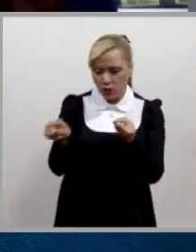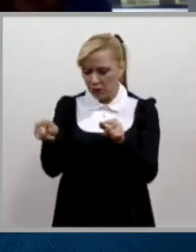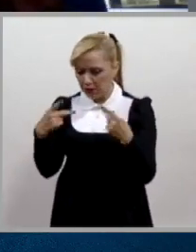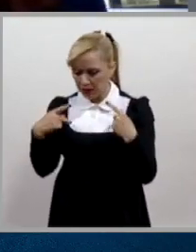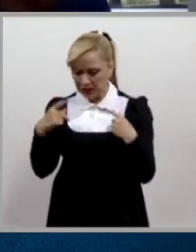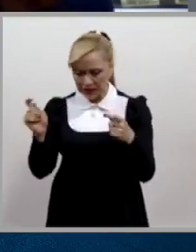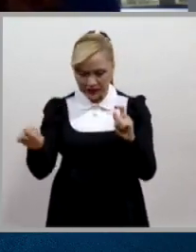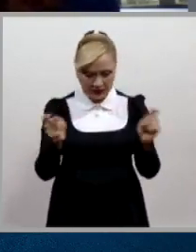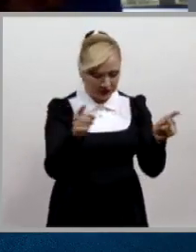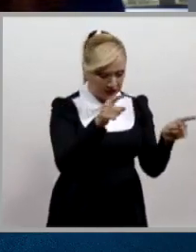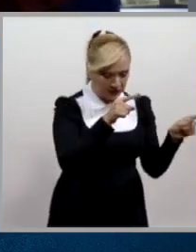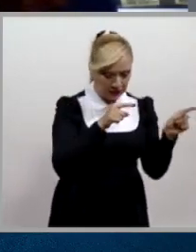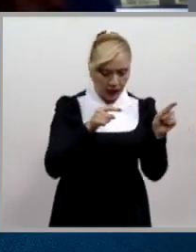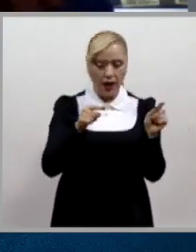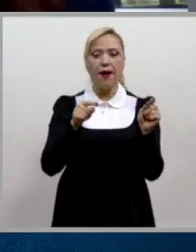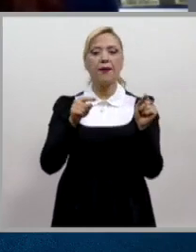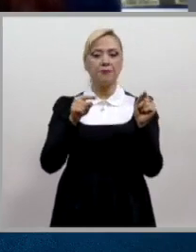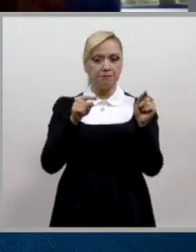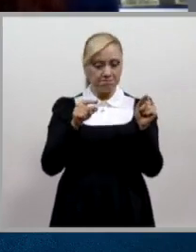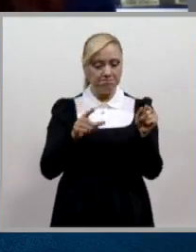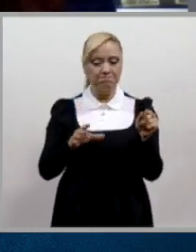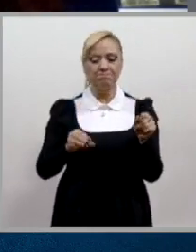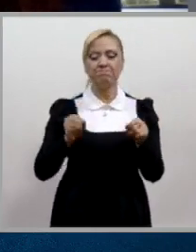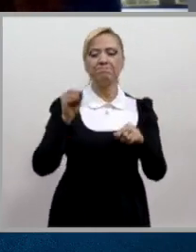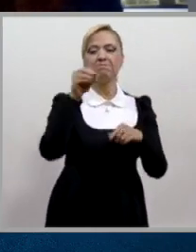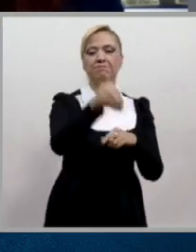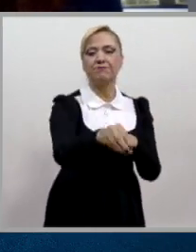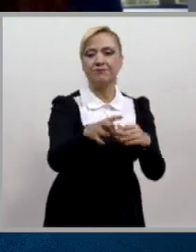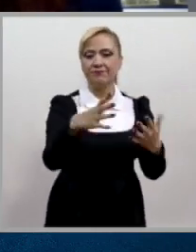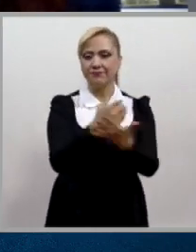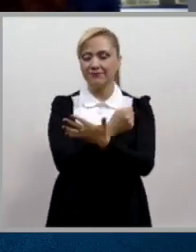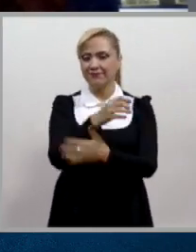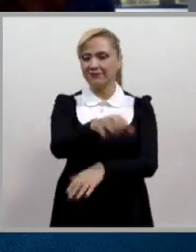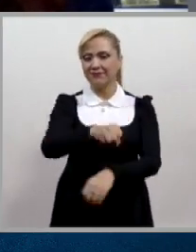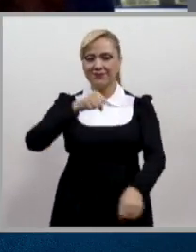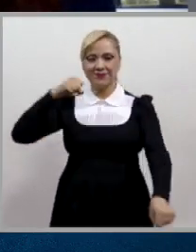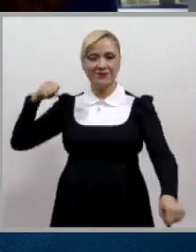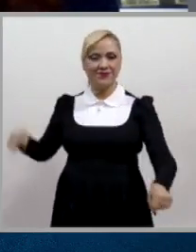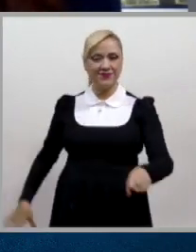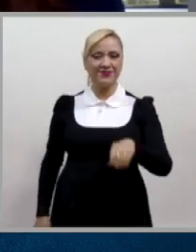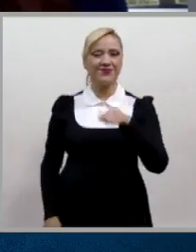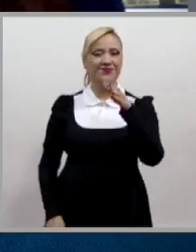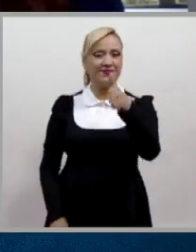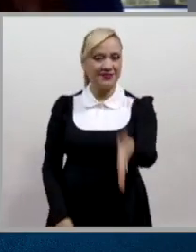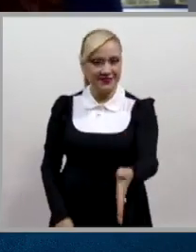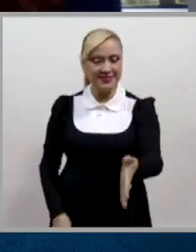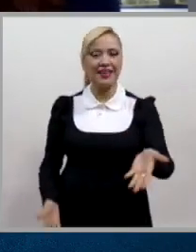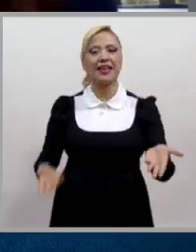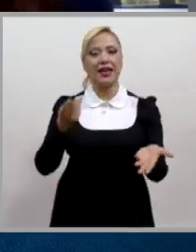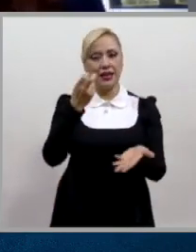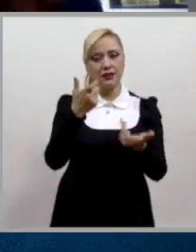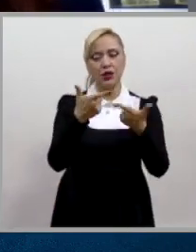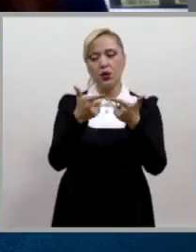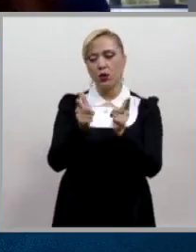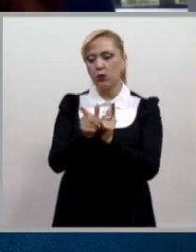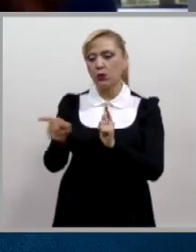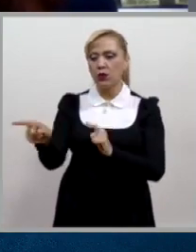que hace lo mismo, la Suprema Corte debiera hacerlo en casos de igualdad y no discriminación frente a grupos vulnerables, entender ese